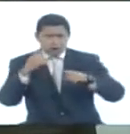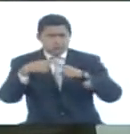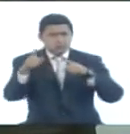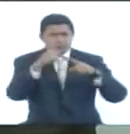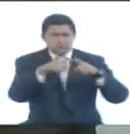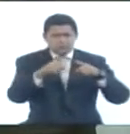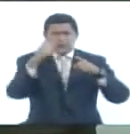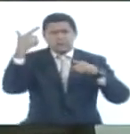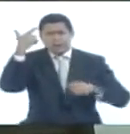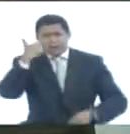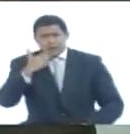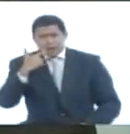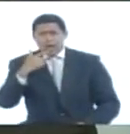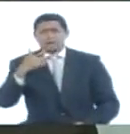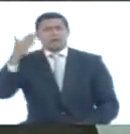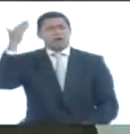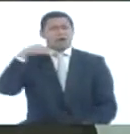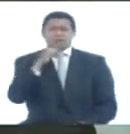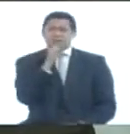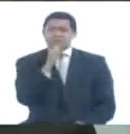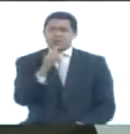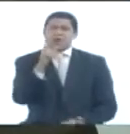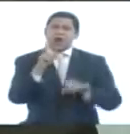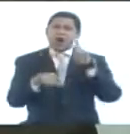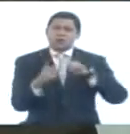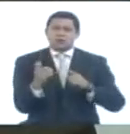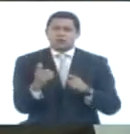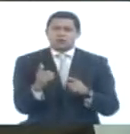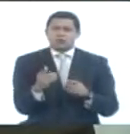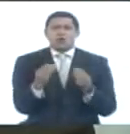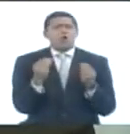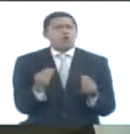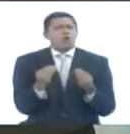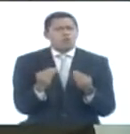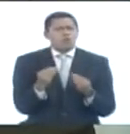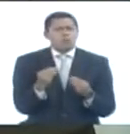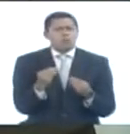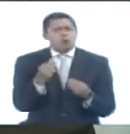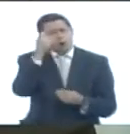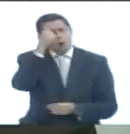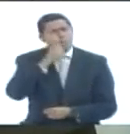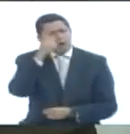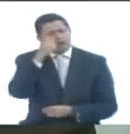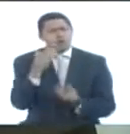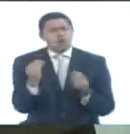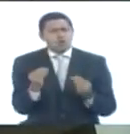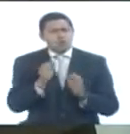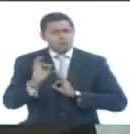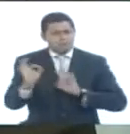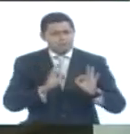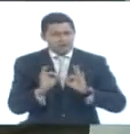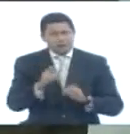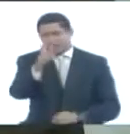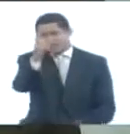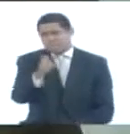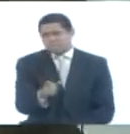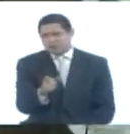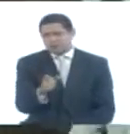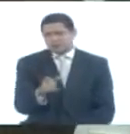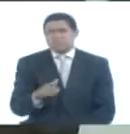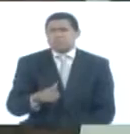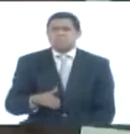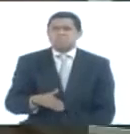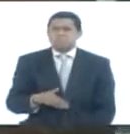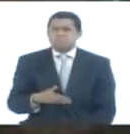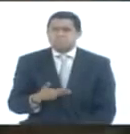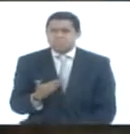equipos de láser. En el segmento anterior hablábamos de algunos de ellos. Pero, ¿cómo es este procedimiento? ¿Cómo debe prepararse un paciente para lo